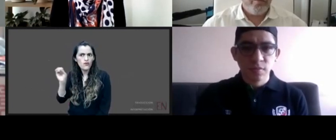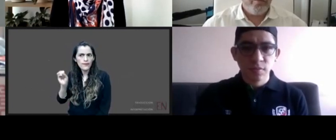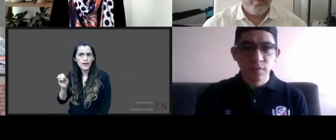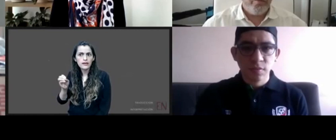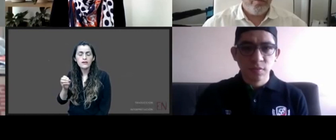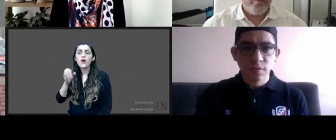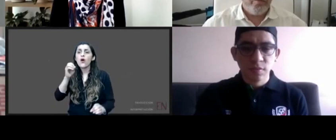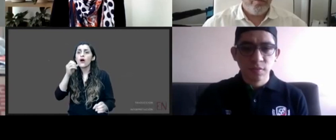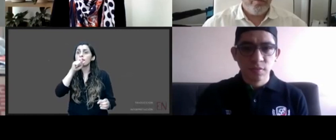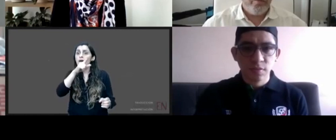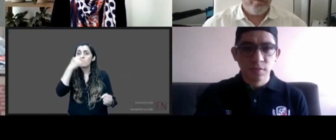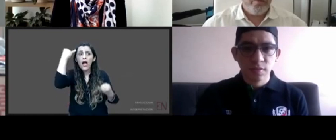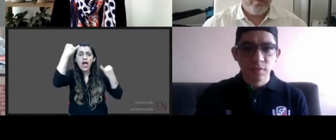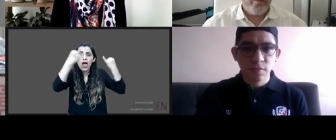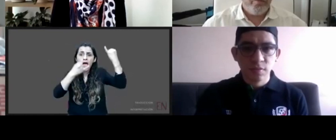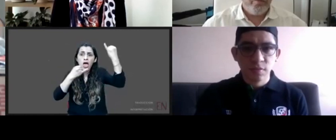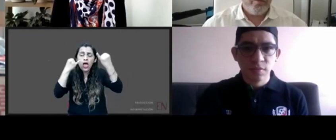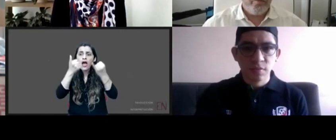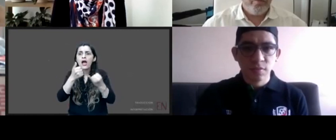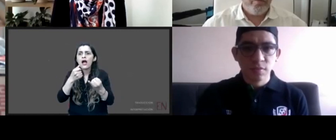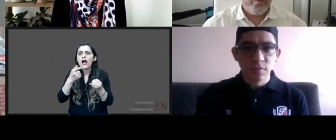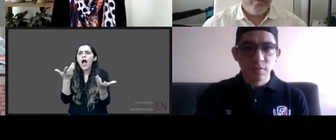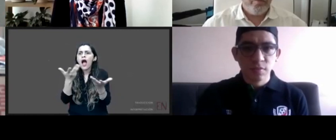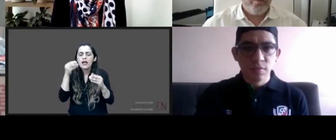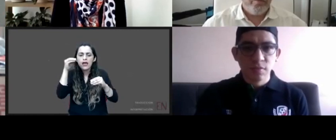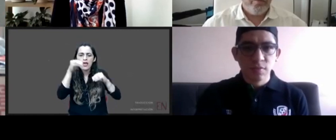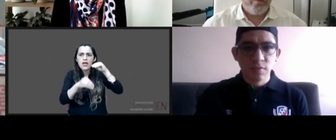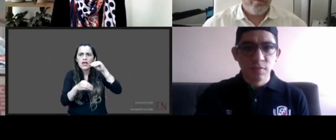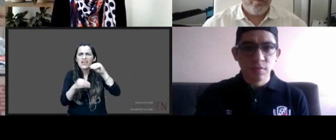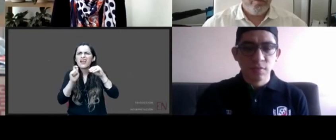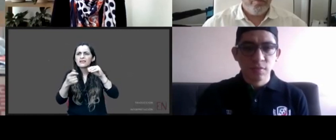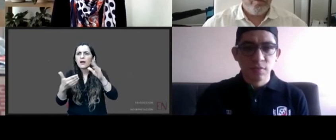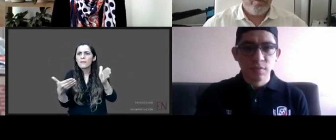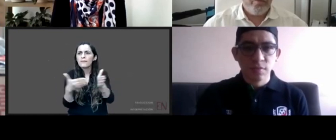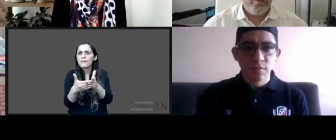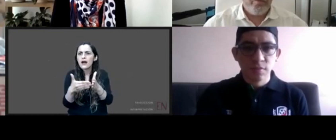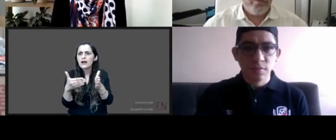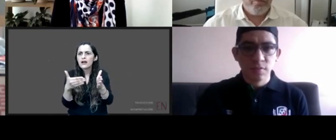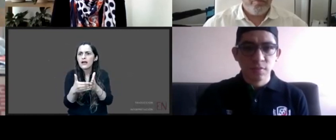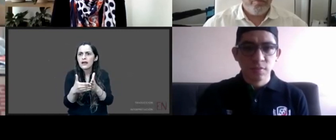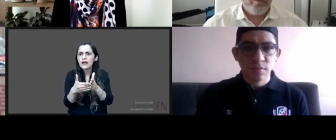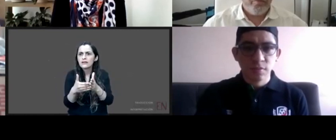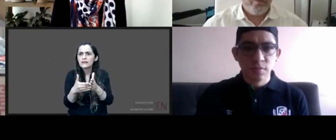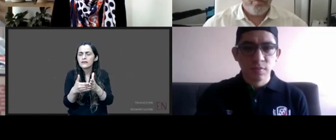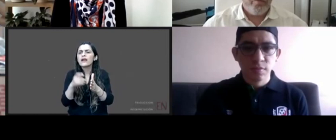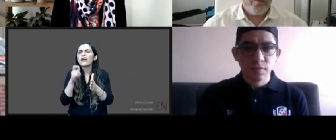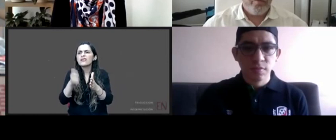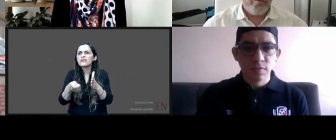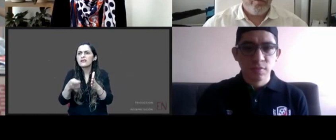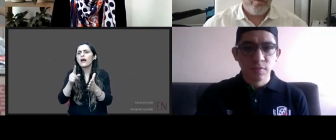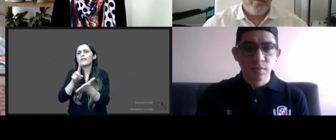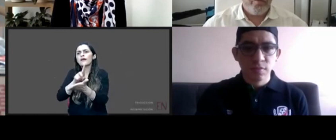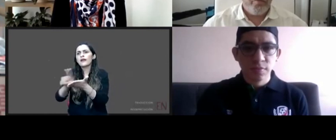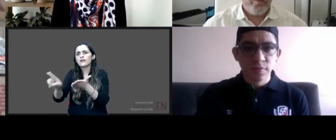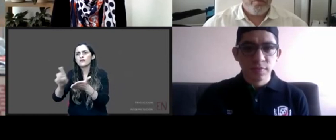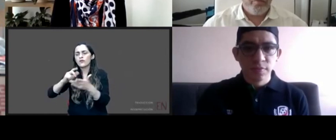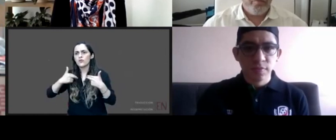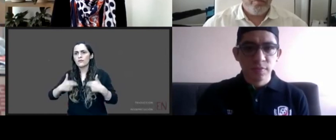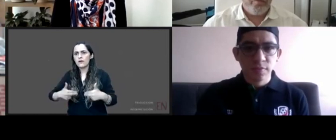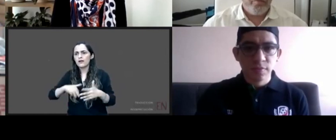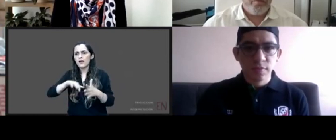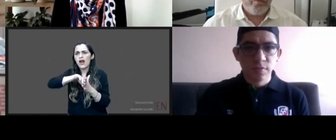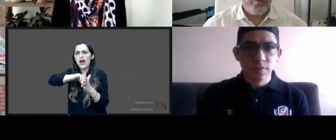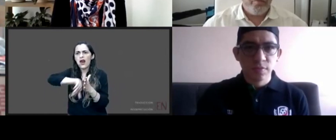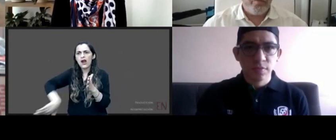que niegan derechos humanos? Y entonces no solamente estamos afectando la identidad, sino el acceso a otros derechos,